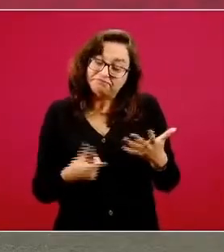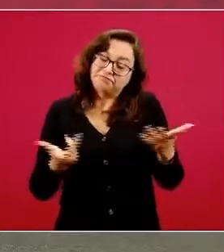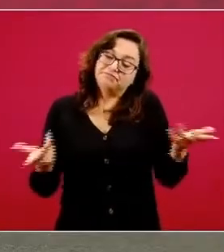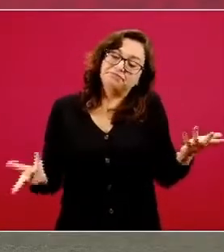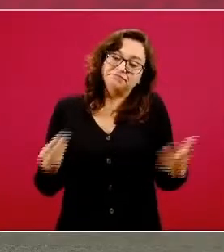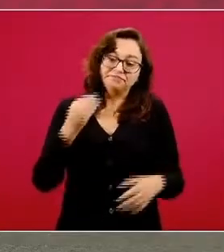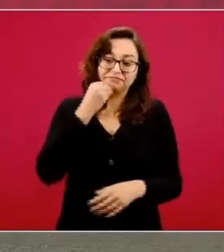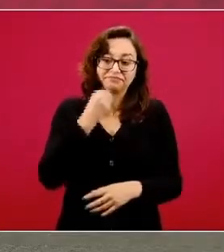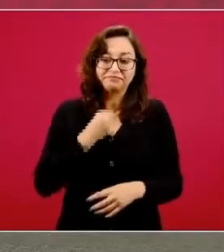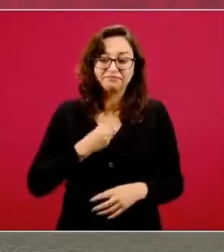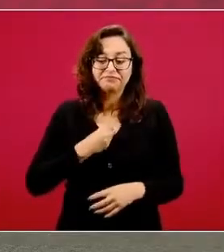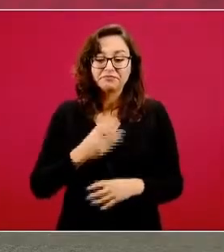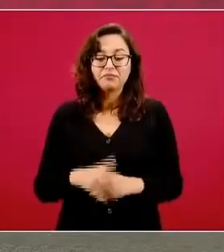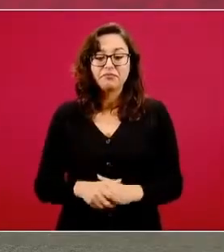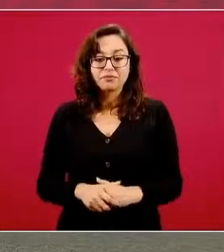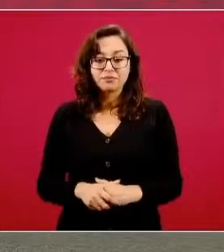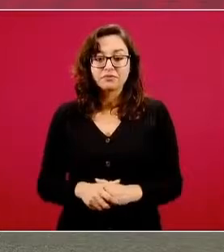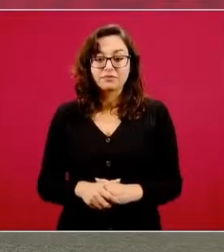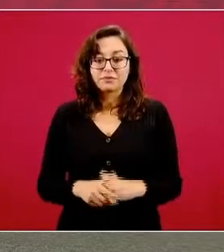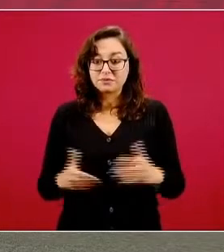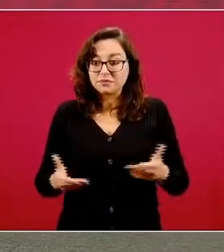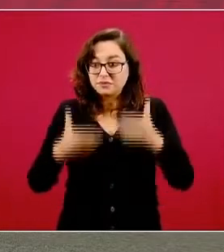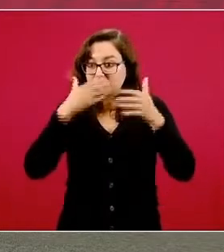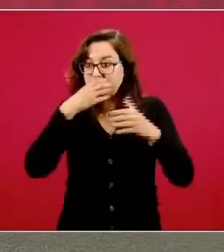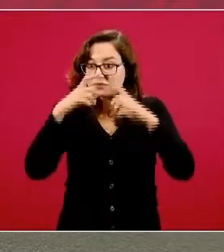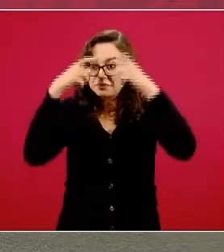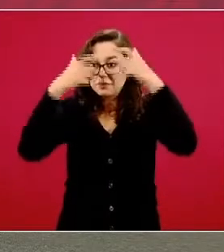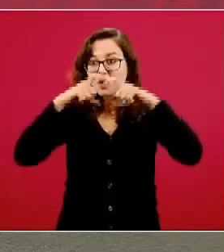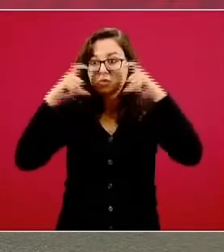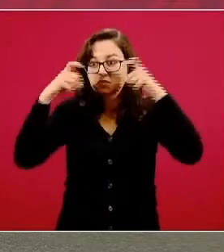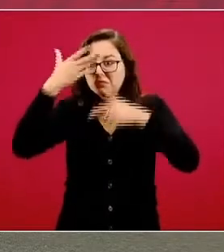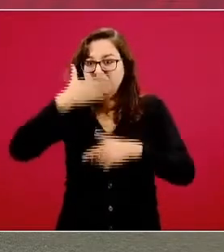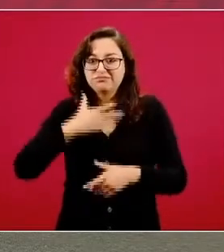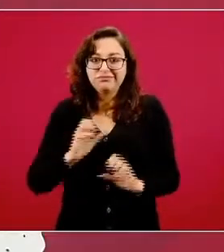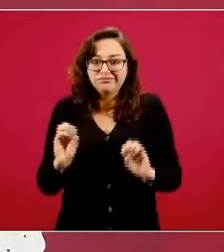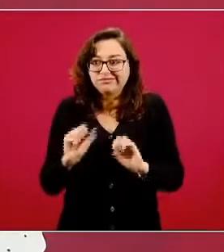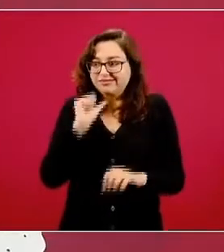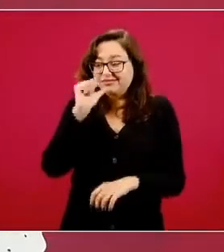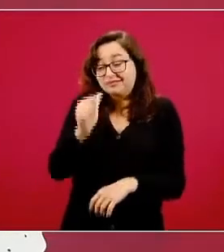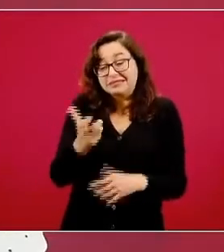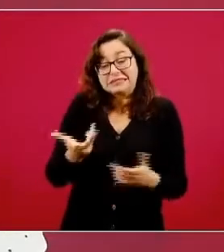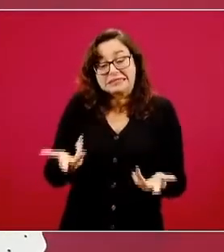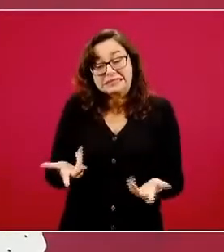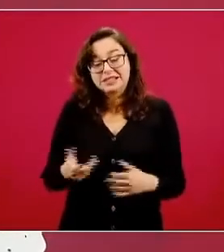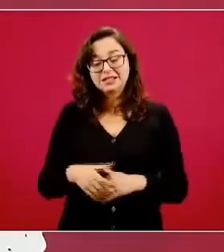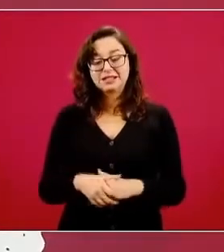el medio físico como barrera, como es el cubrebocas. Entonces, en realidad,